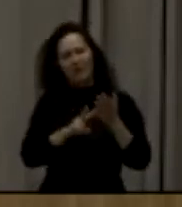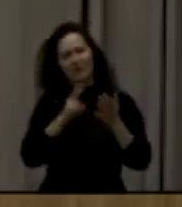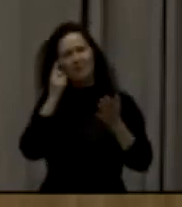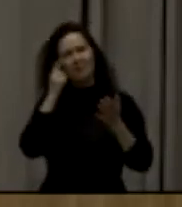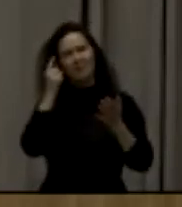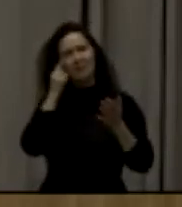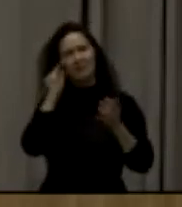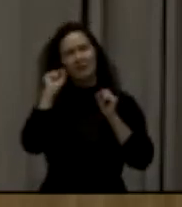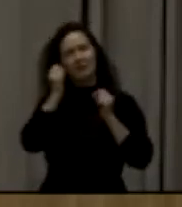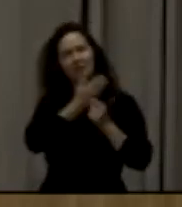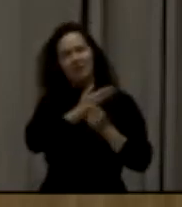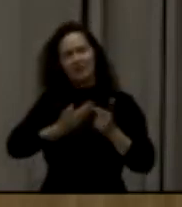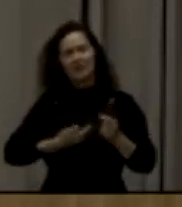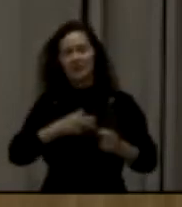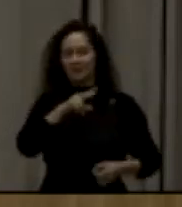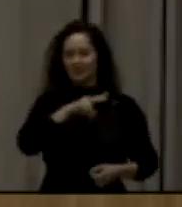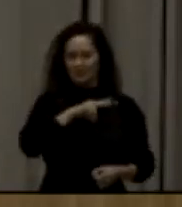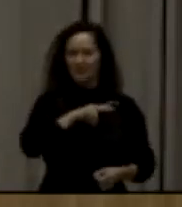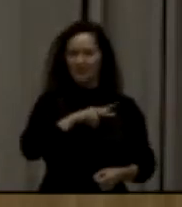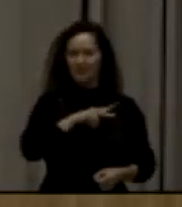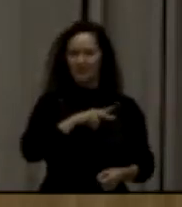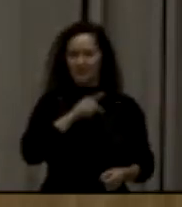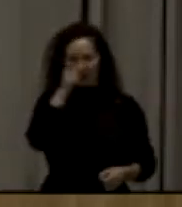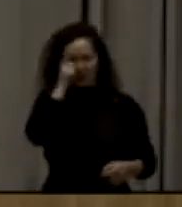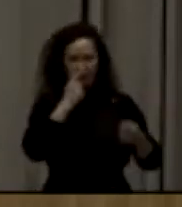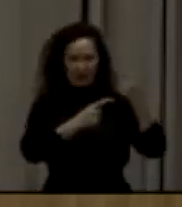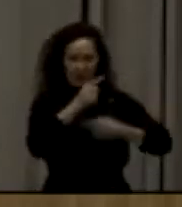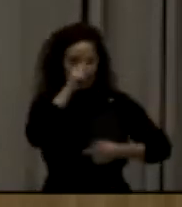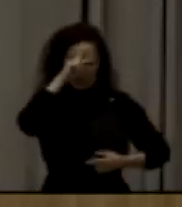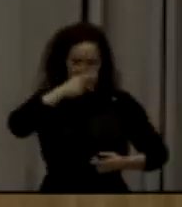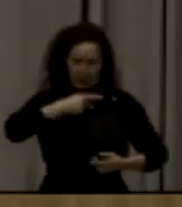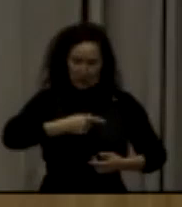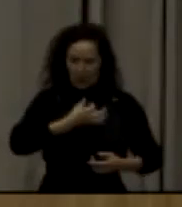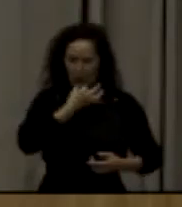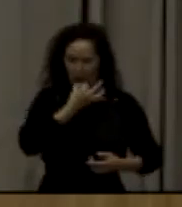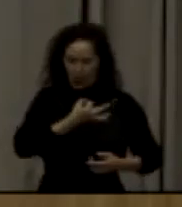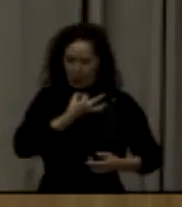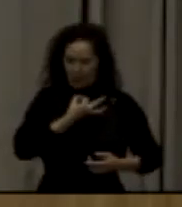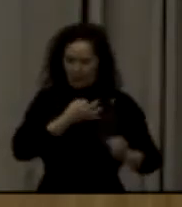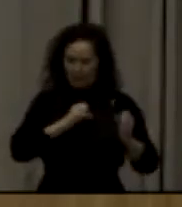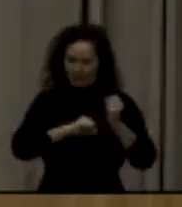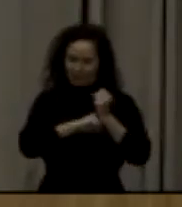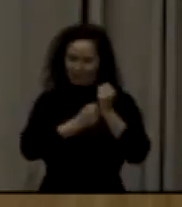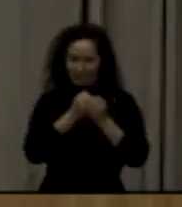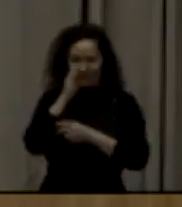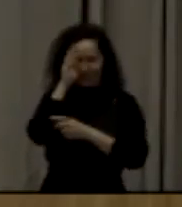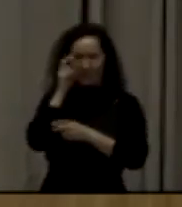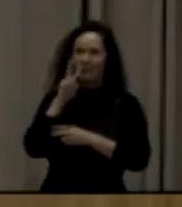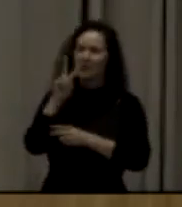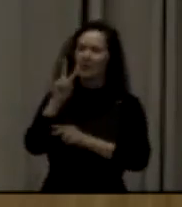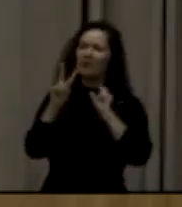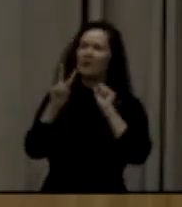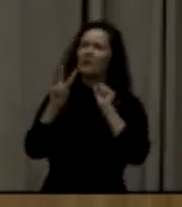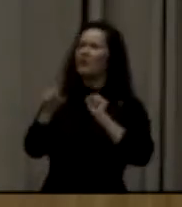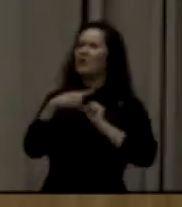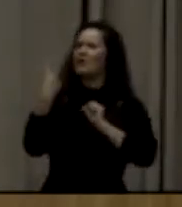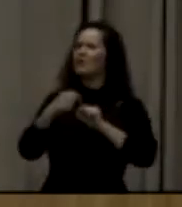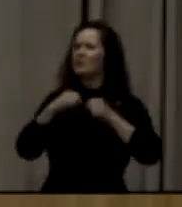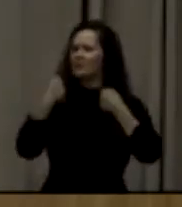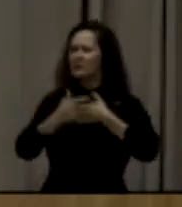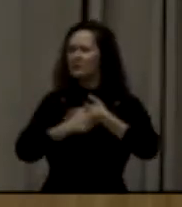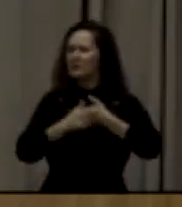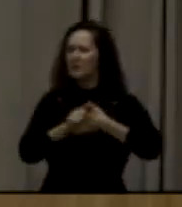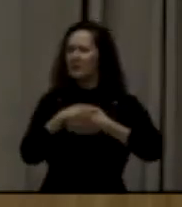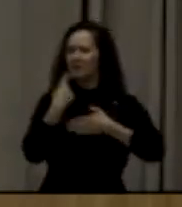particularmente particularmente pienso que es clave también para nosotros revisar Entonces qué tenemos que hacer pero sobre